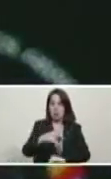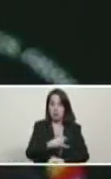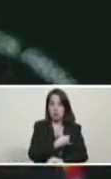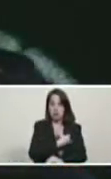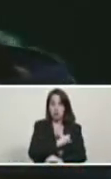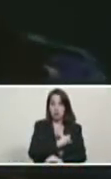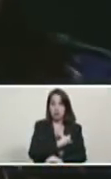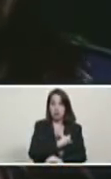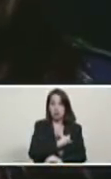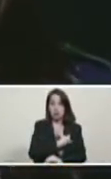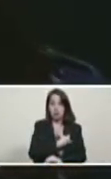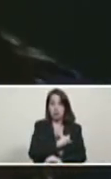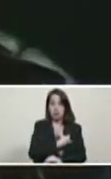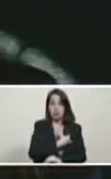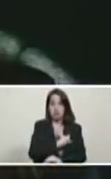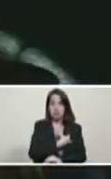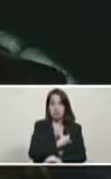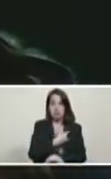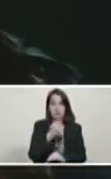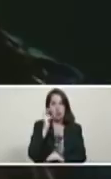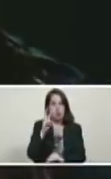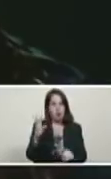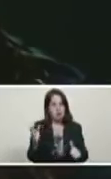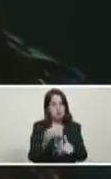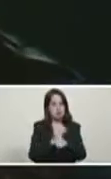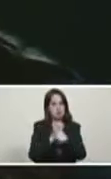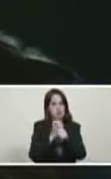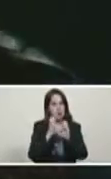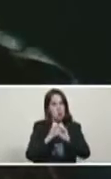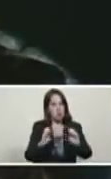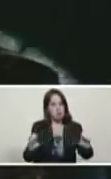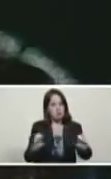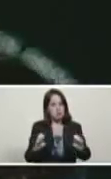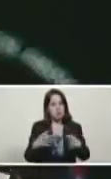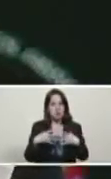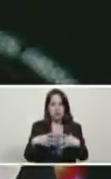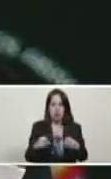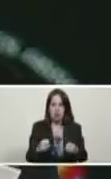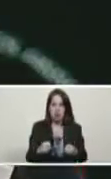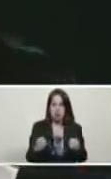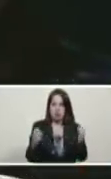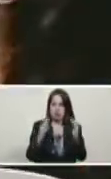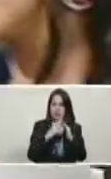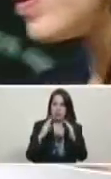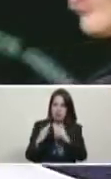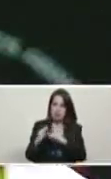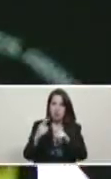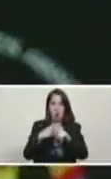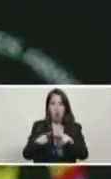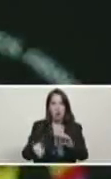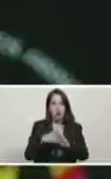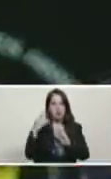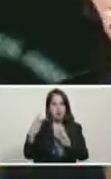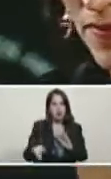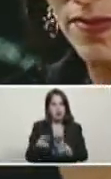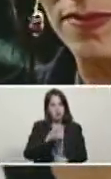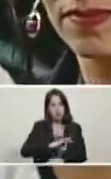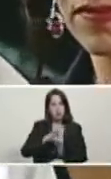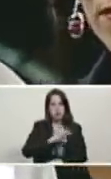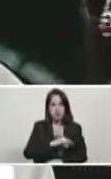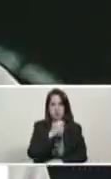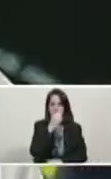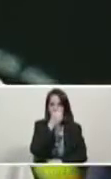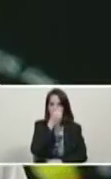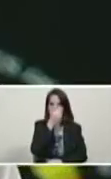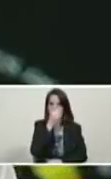logros se observan en salud vivienda y otros derechos sociales el